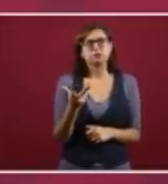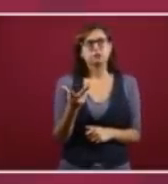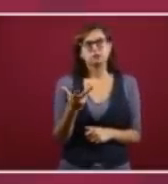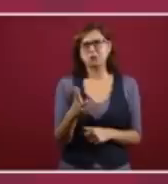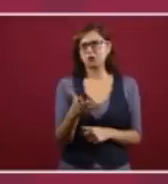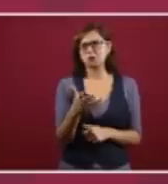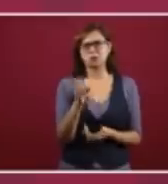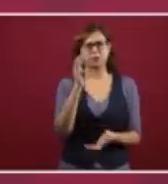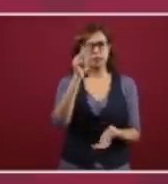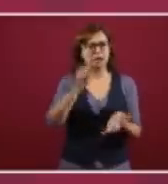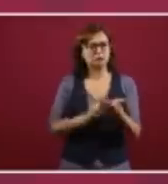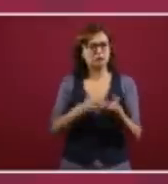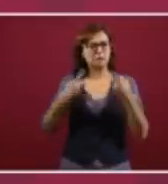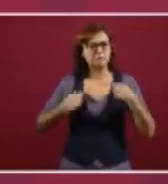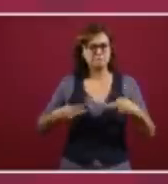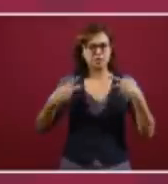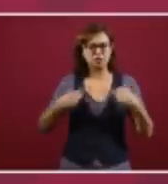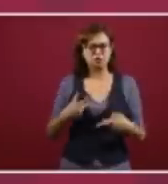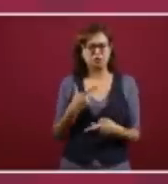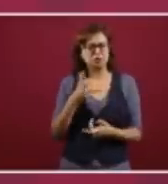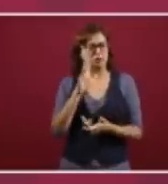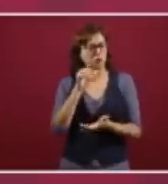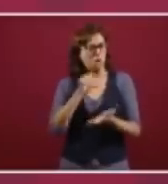3,000 personas, 5,000,